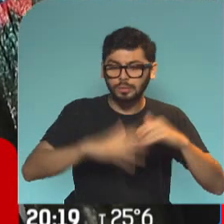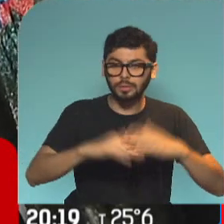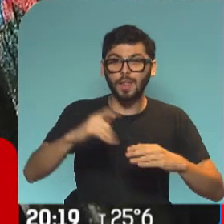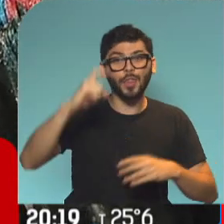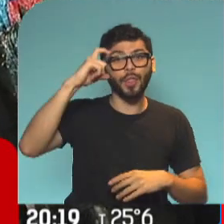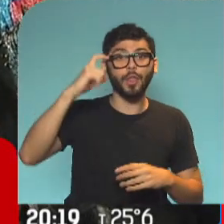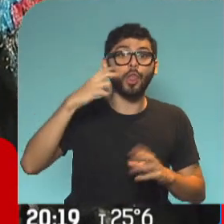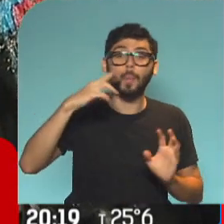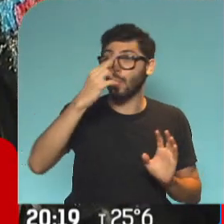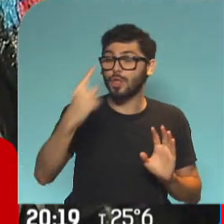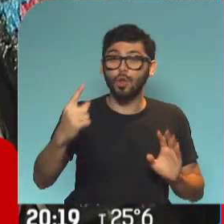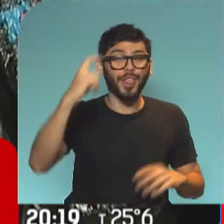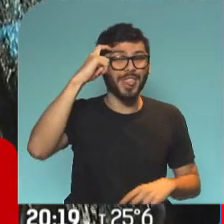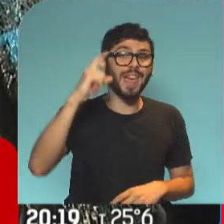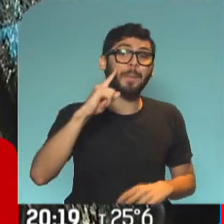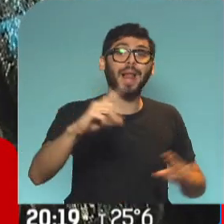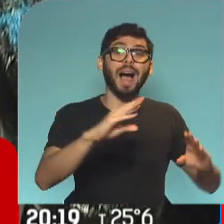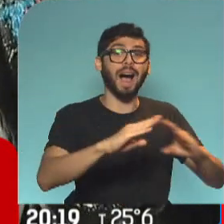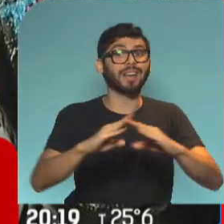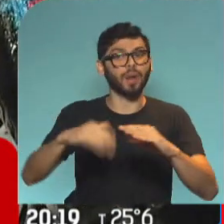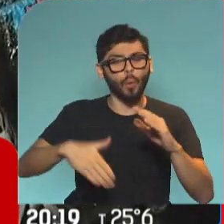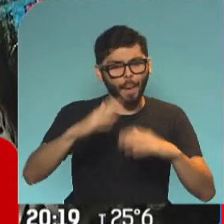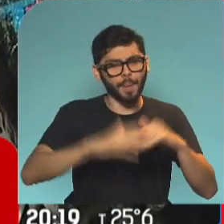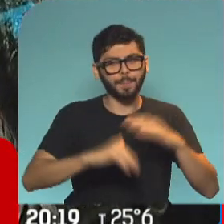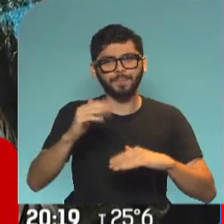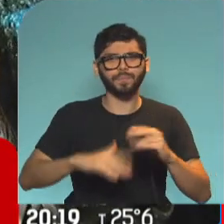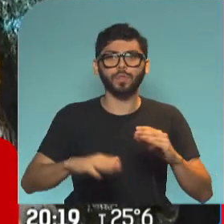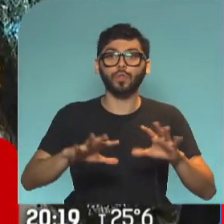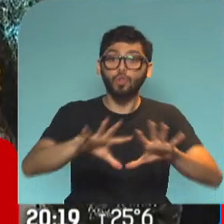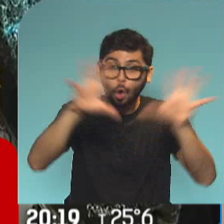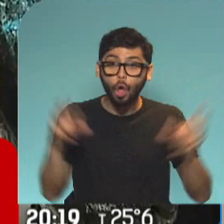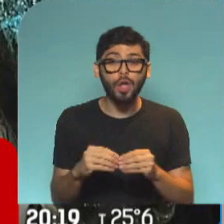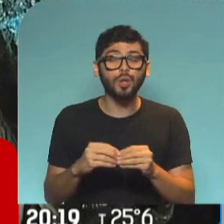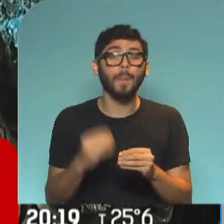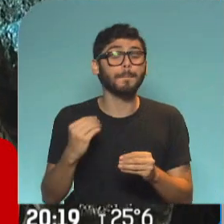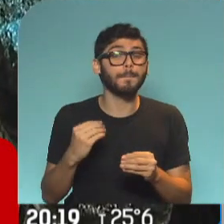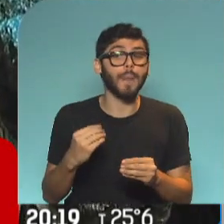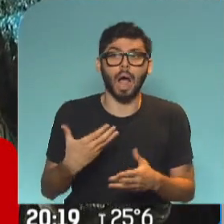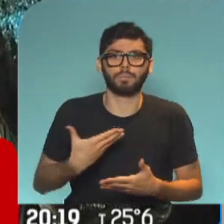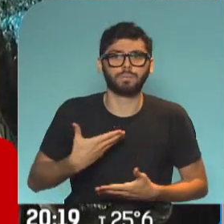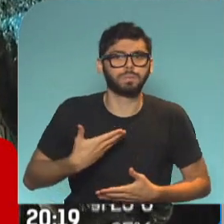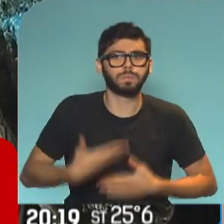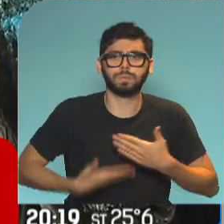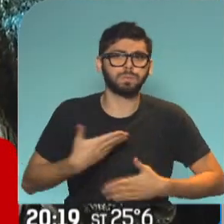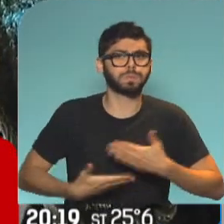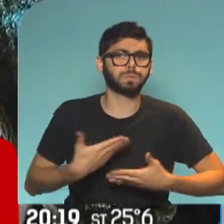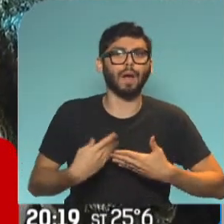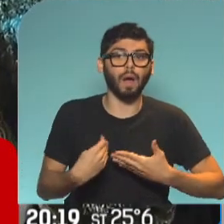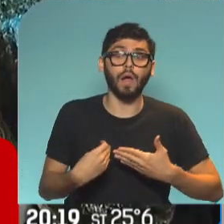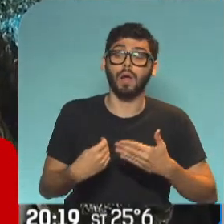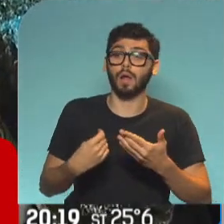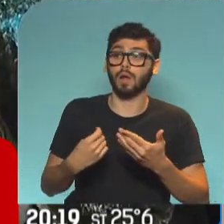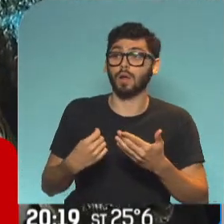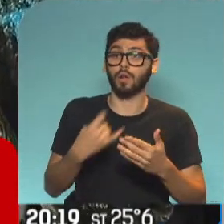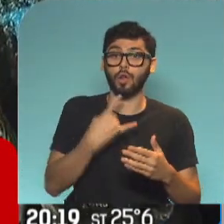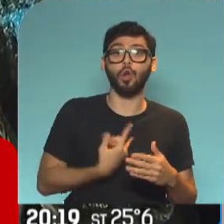año 2021, con todo lo que tiene que ver con poner activa y reactiva la mano de obra